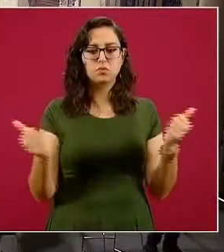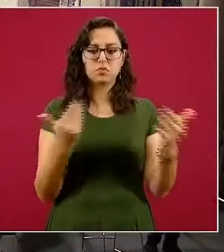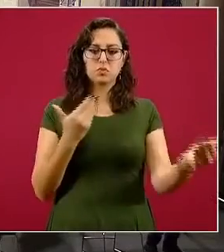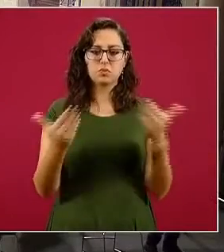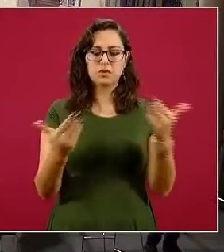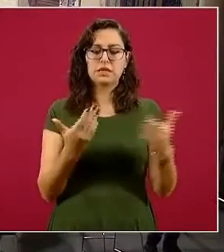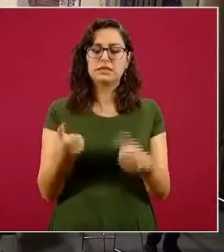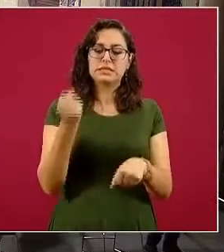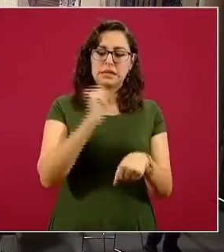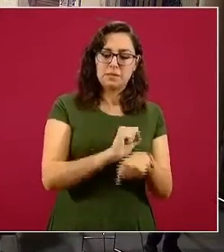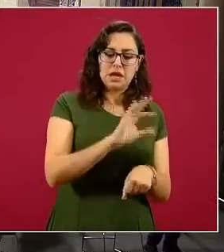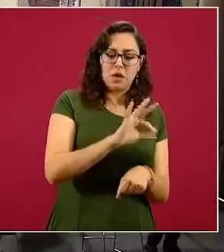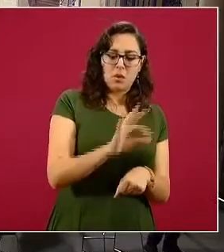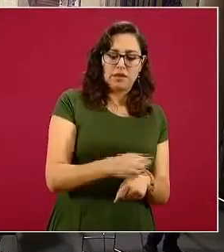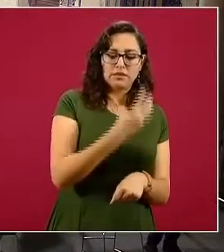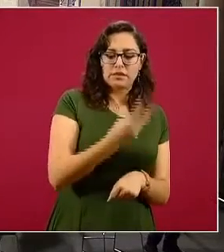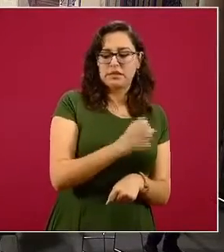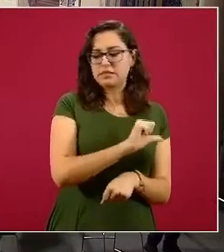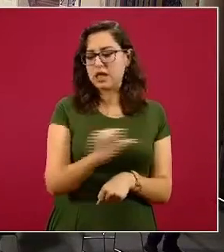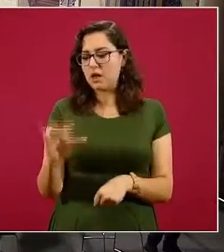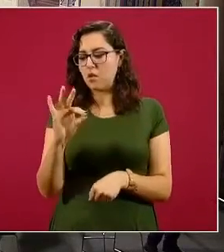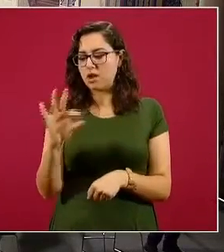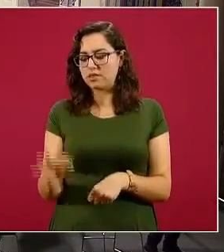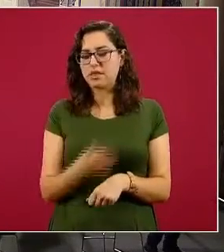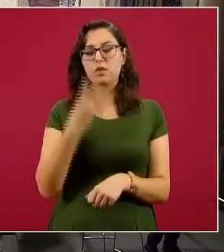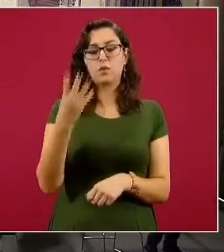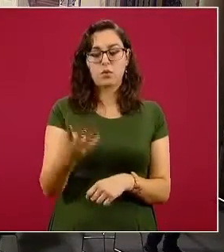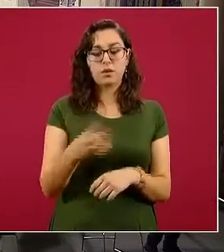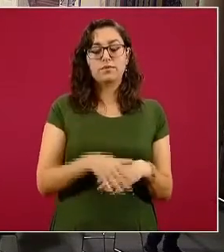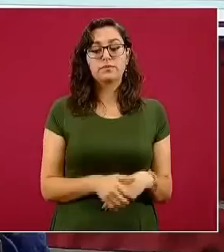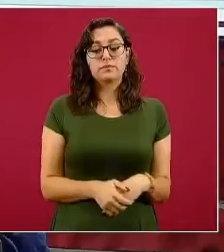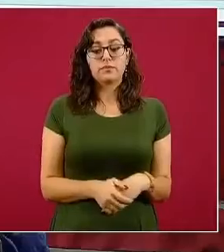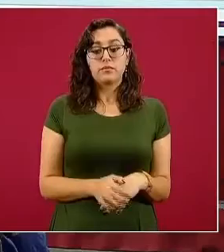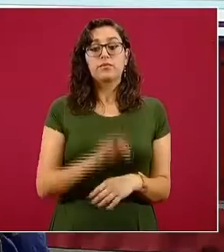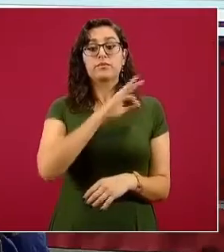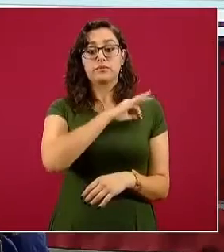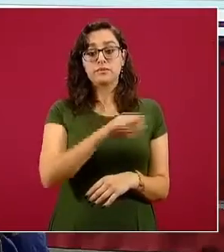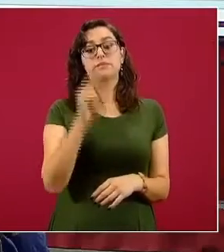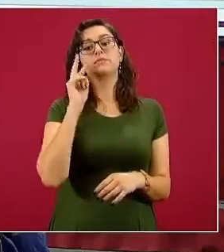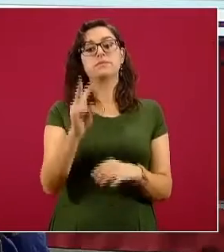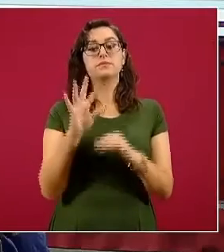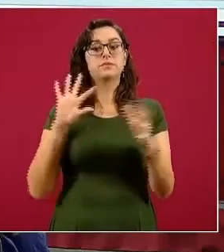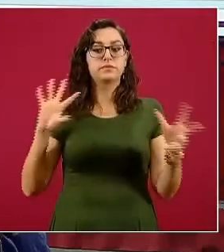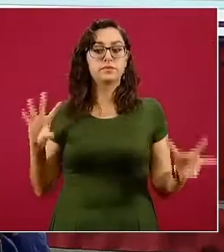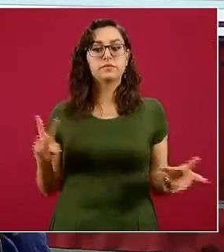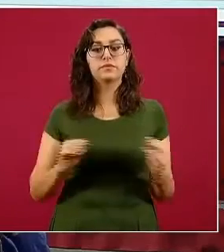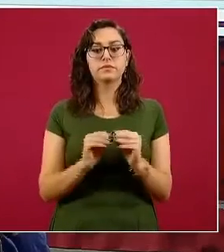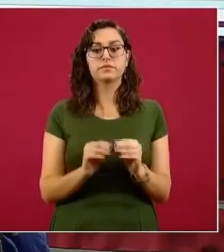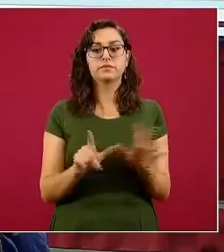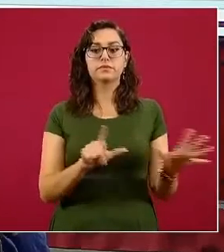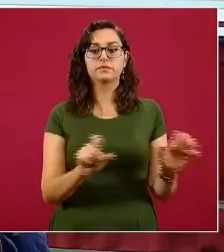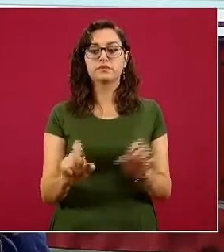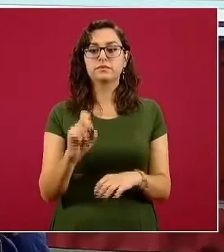semana 43-44, y cuando vemos el número de estas personas acumuladas, ya son